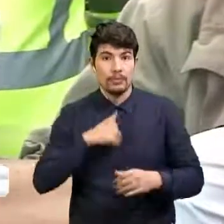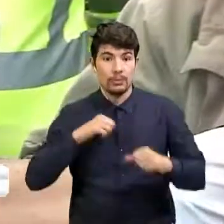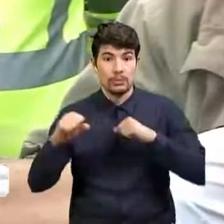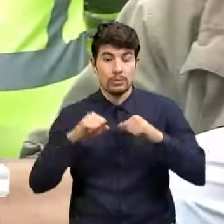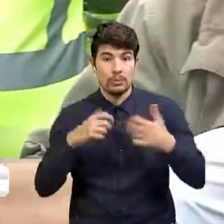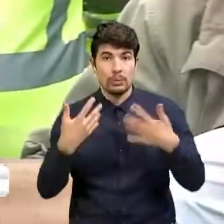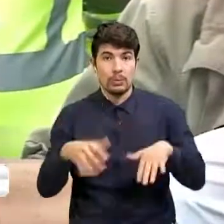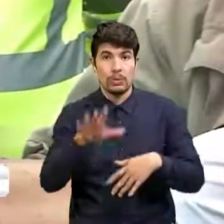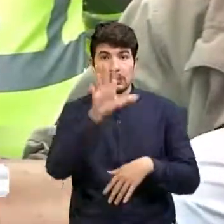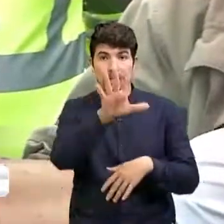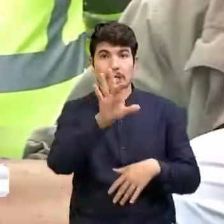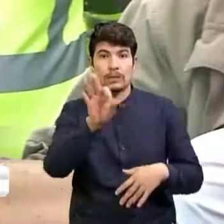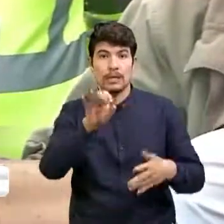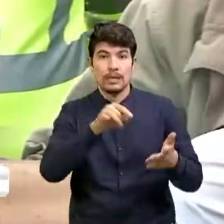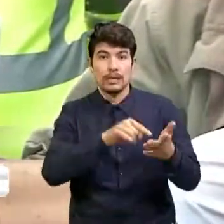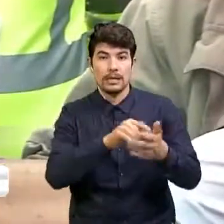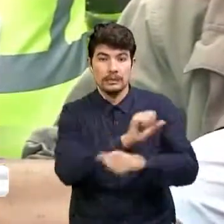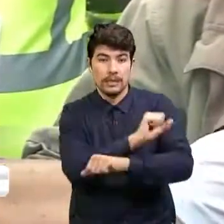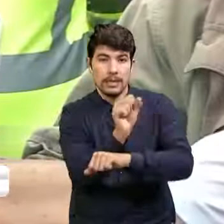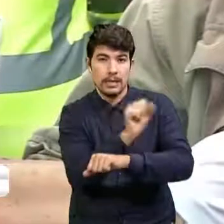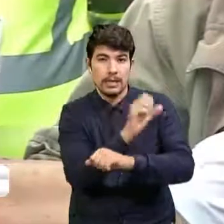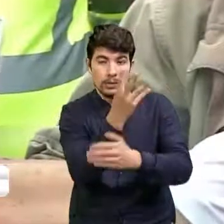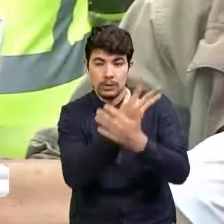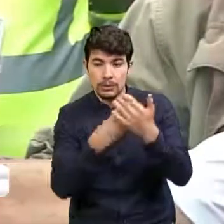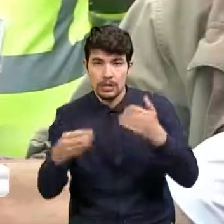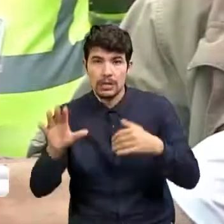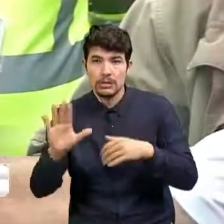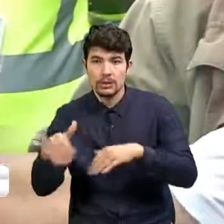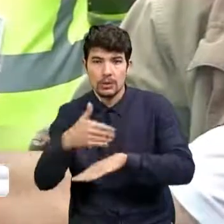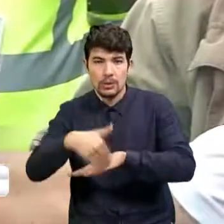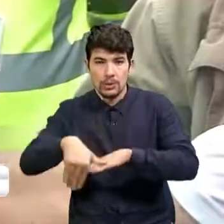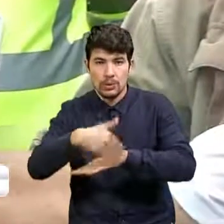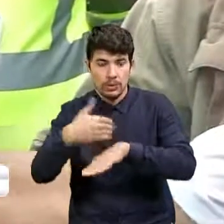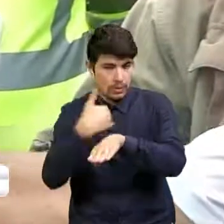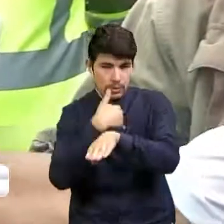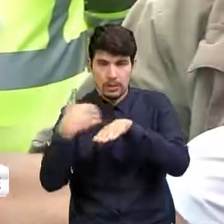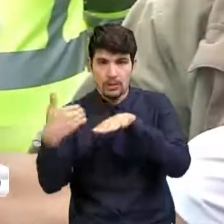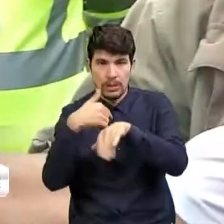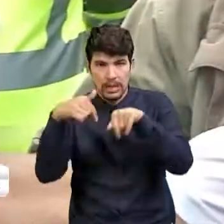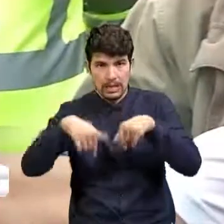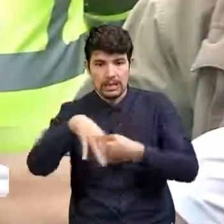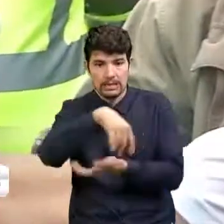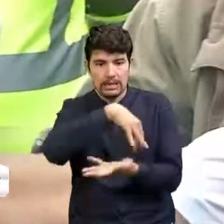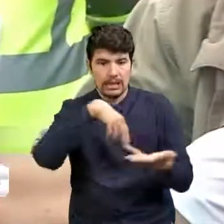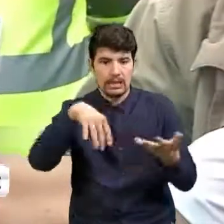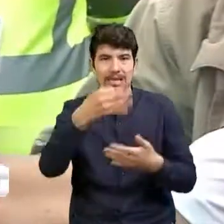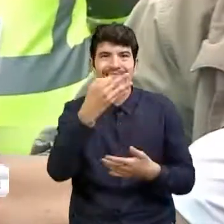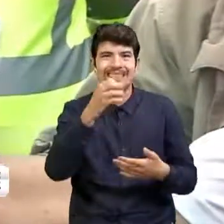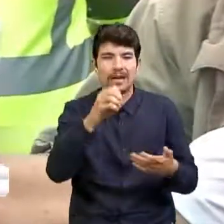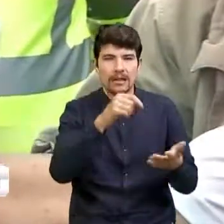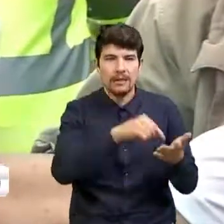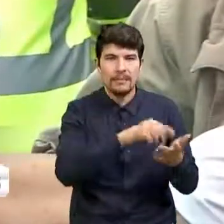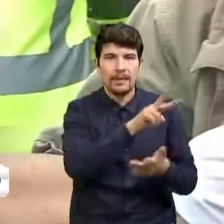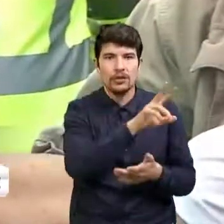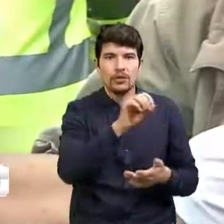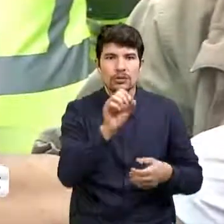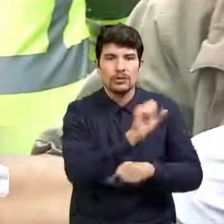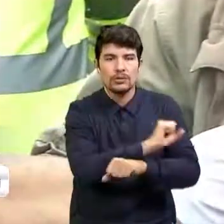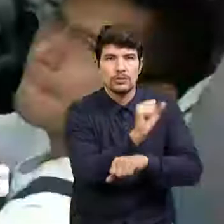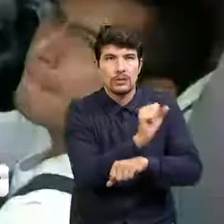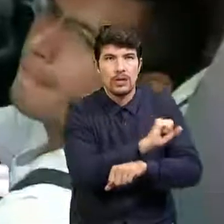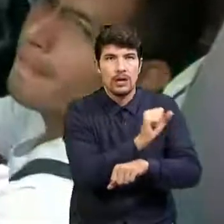más de 53.000 vehículos por las carreteras del departamento de Santander. 30.200 vehículos